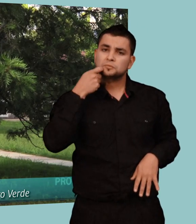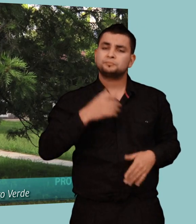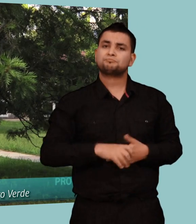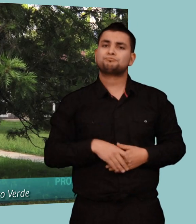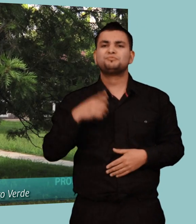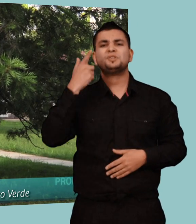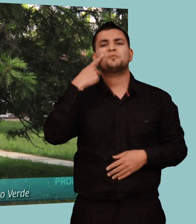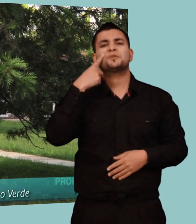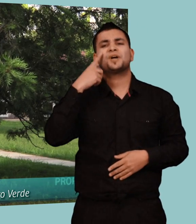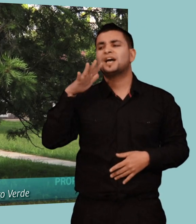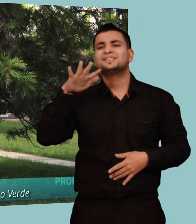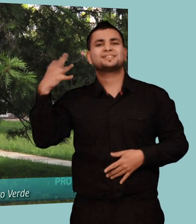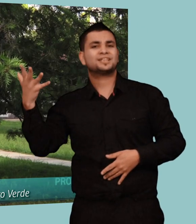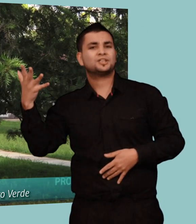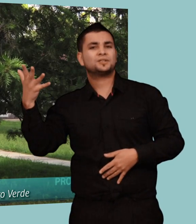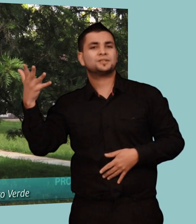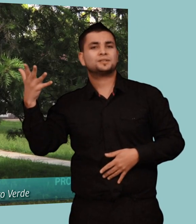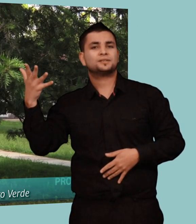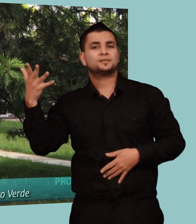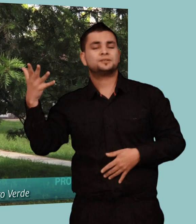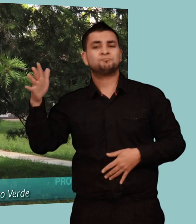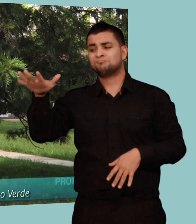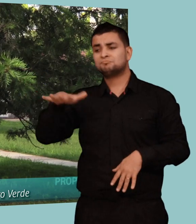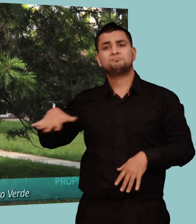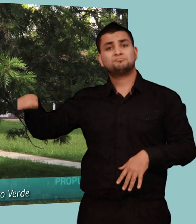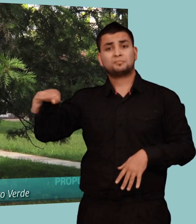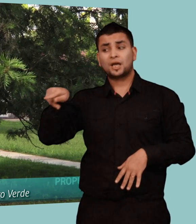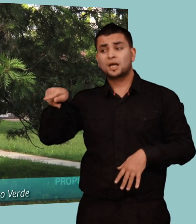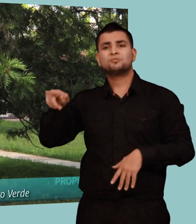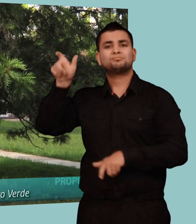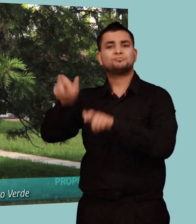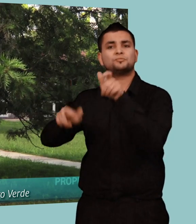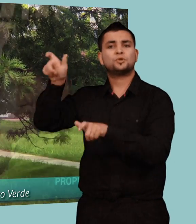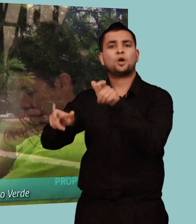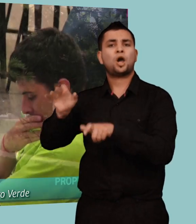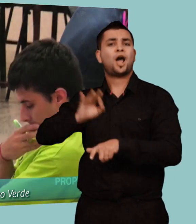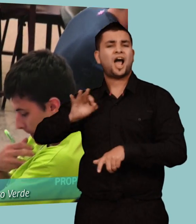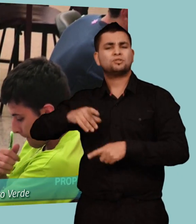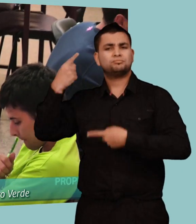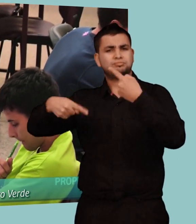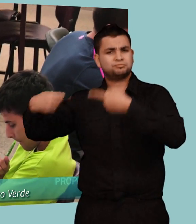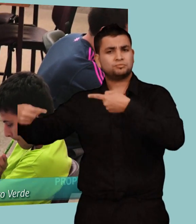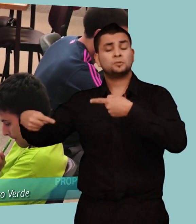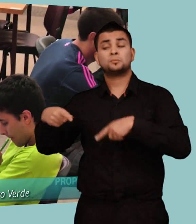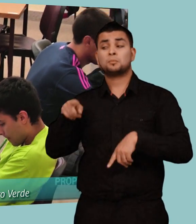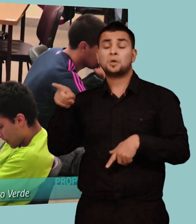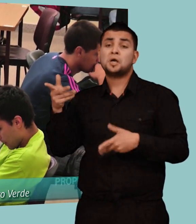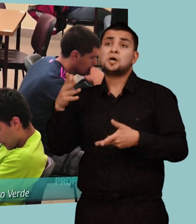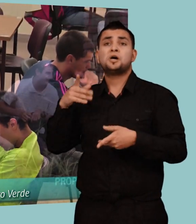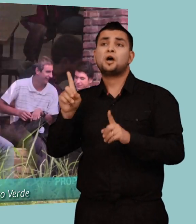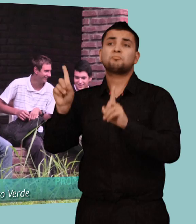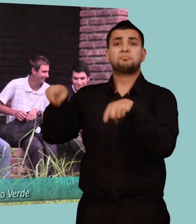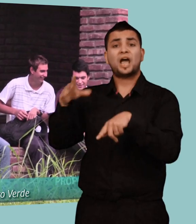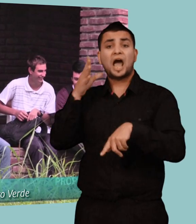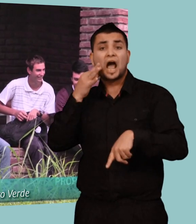Vivo acá a cinco cuadras, en un complejo y bueno, hay chicos que van por diferentes años, entonces por ahí si nosotros no sabemos